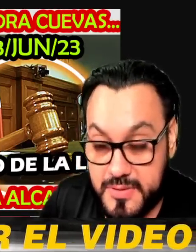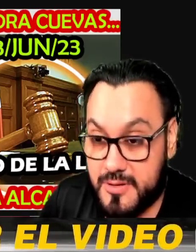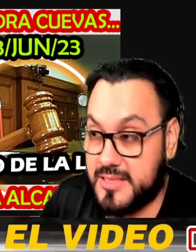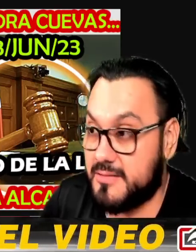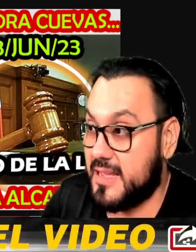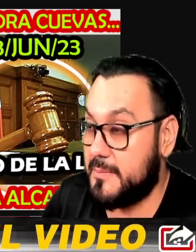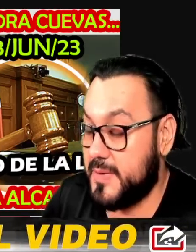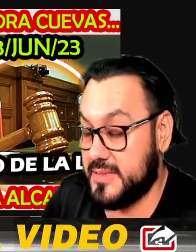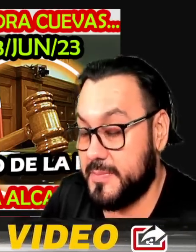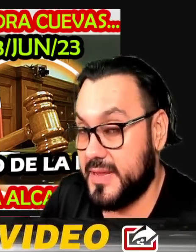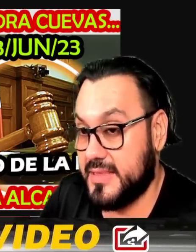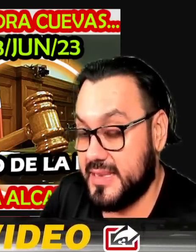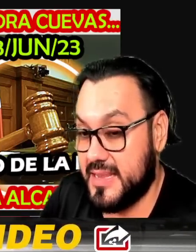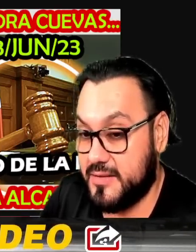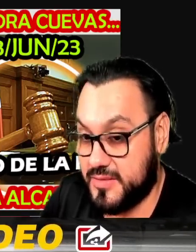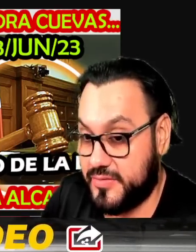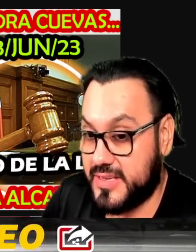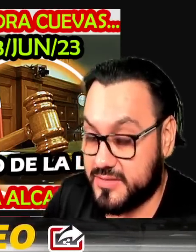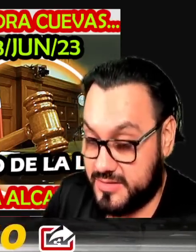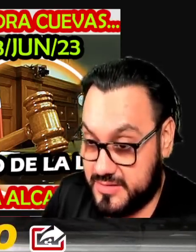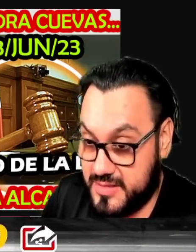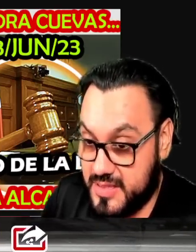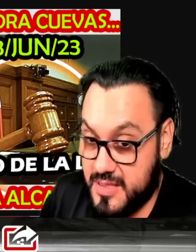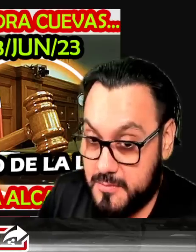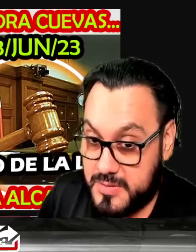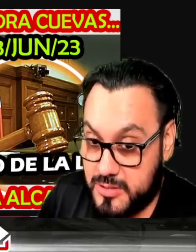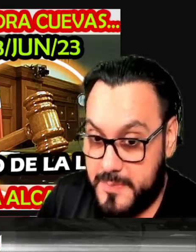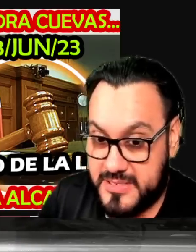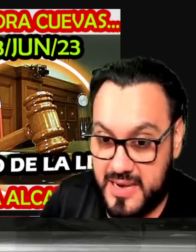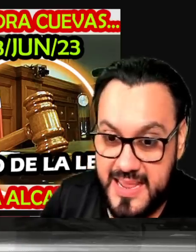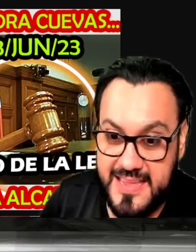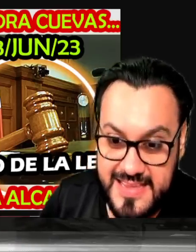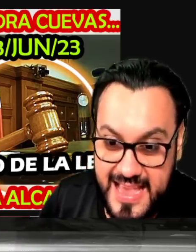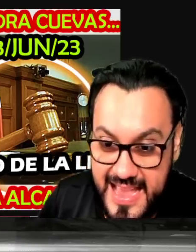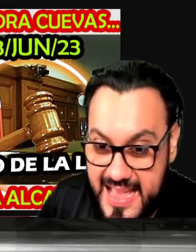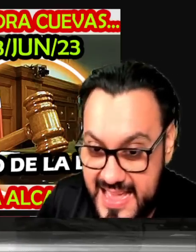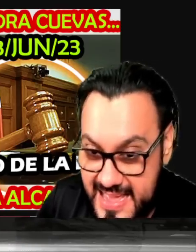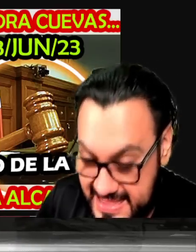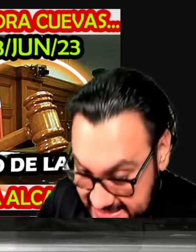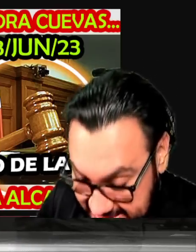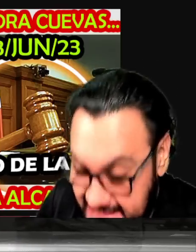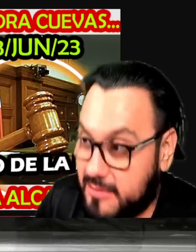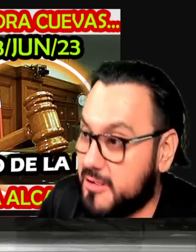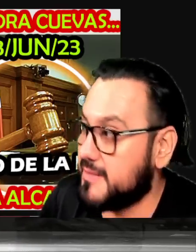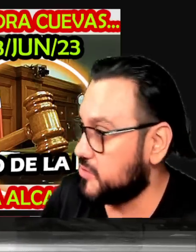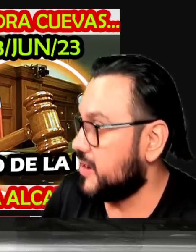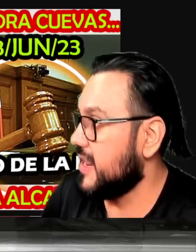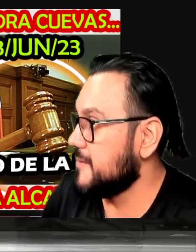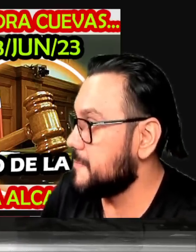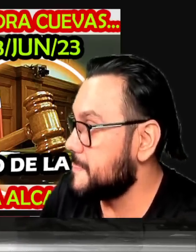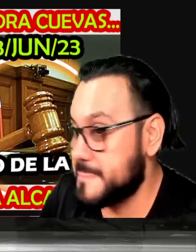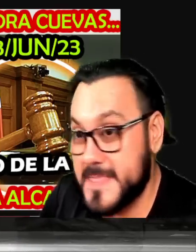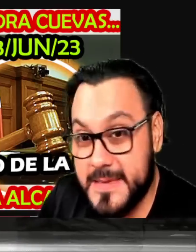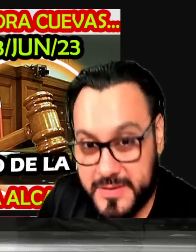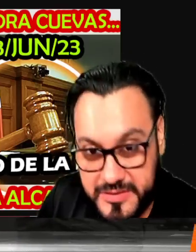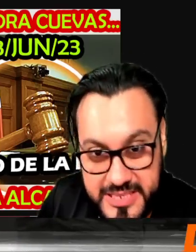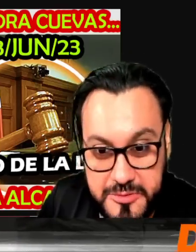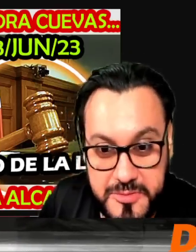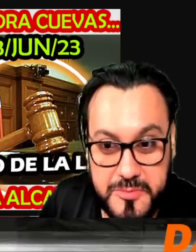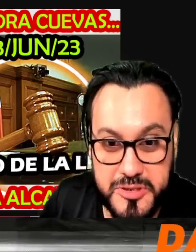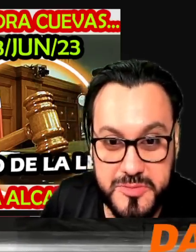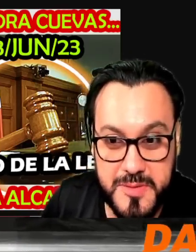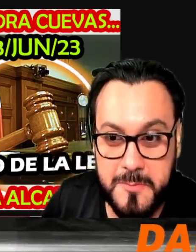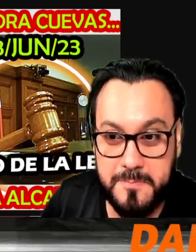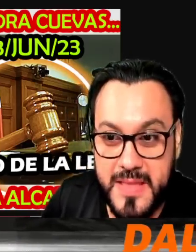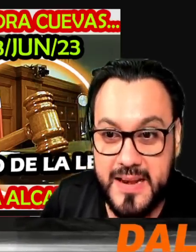sociales en vivo activa la campanita para que tienen las notificaciones Pues todo el peso a la ley a Sandra Cuevas Ojalá y Pues